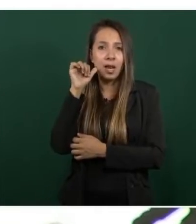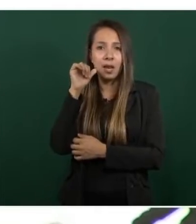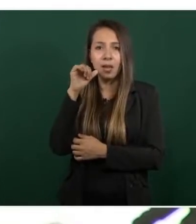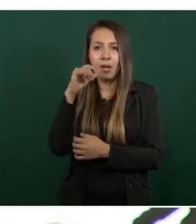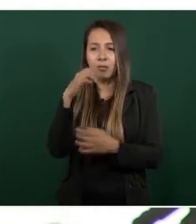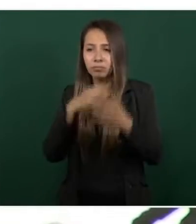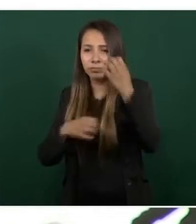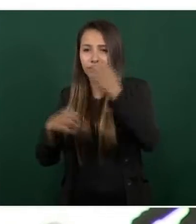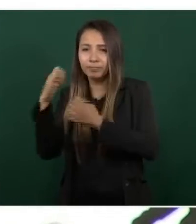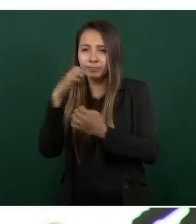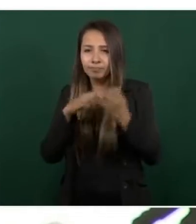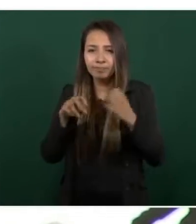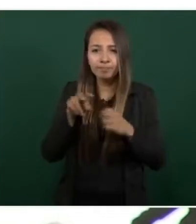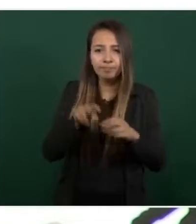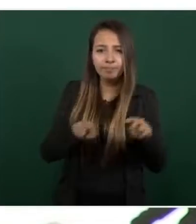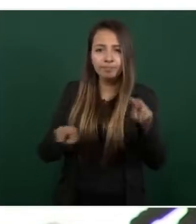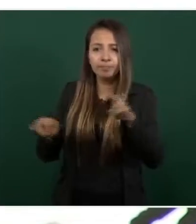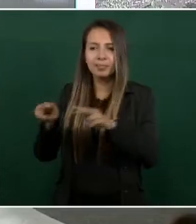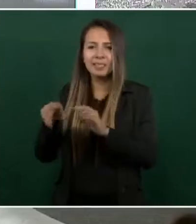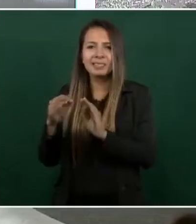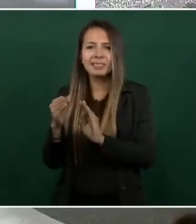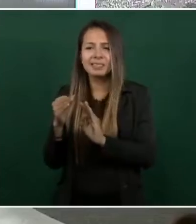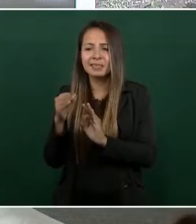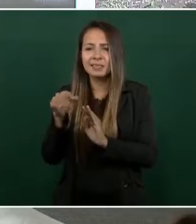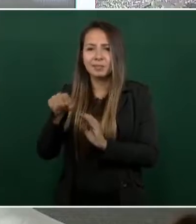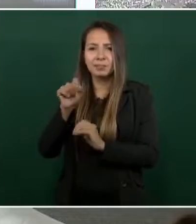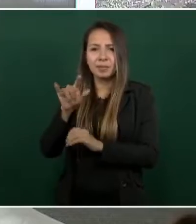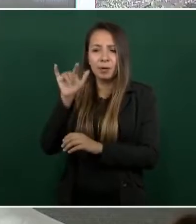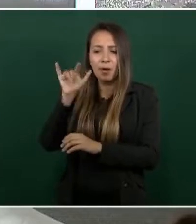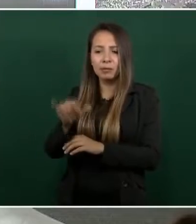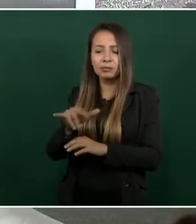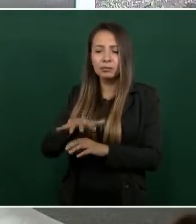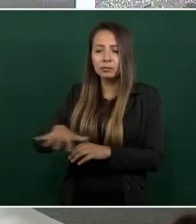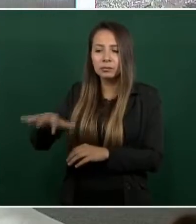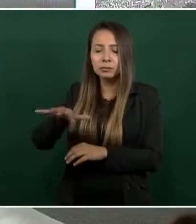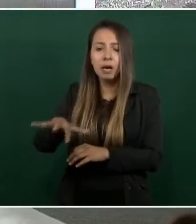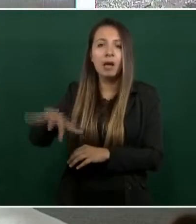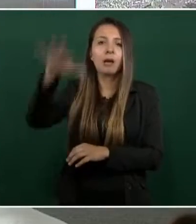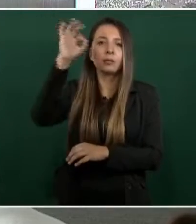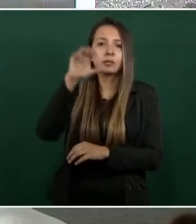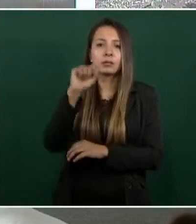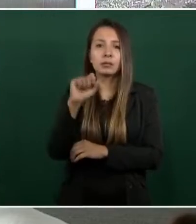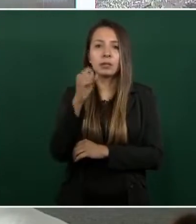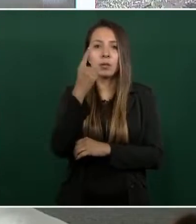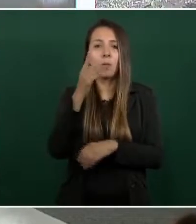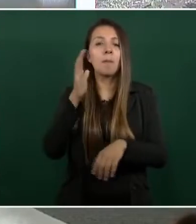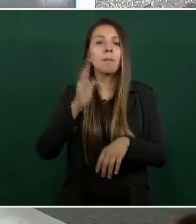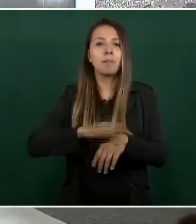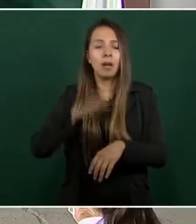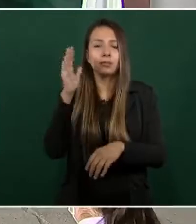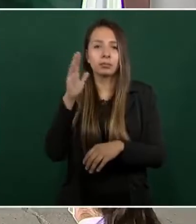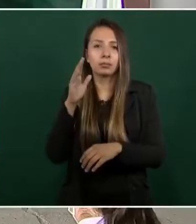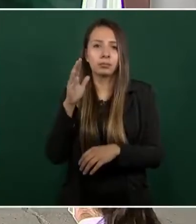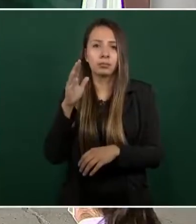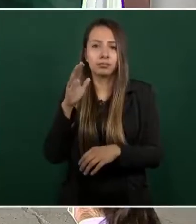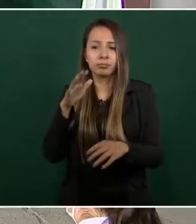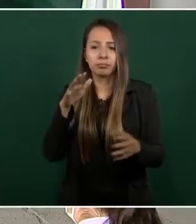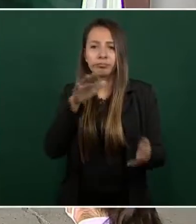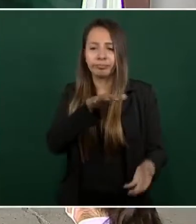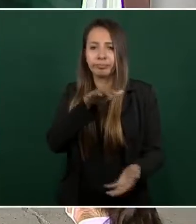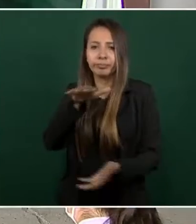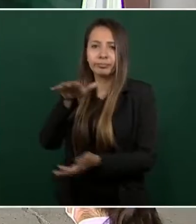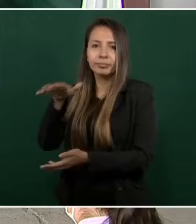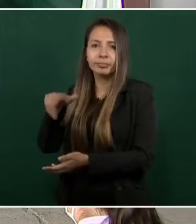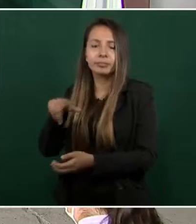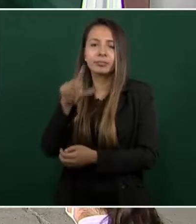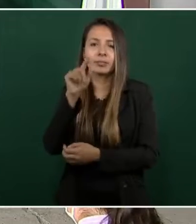cercanos a donde está la aeronave, se localizaron 61 paquetes más, que aproximadamente serán 60 kilogramos de cocaína